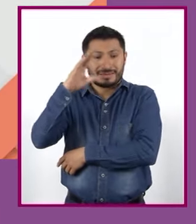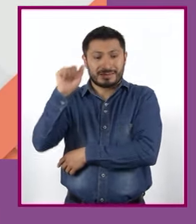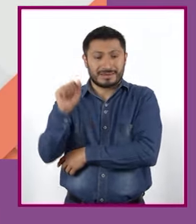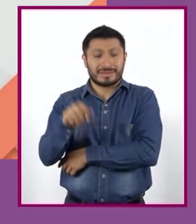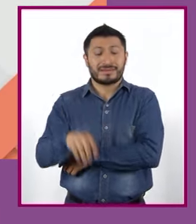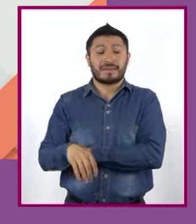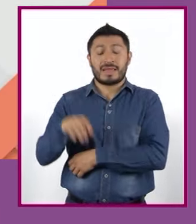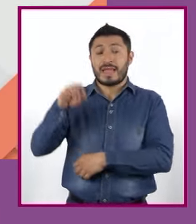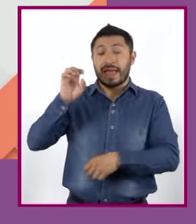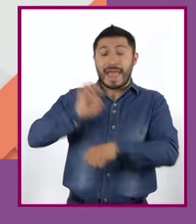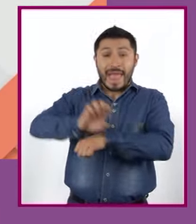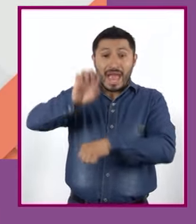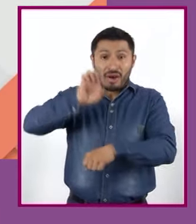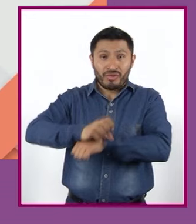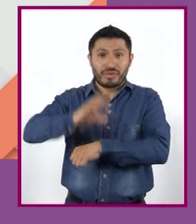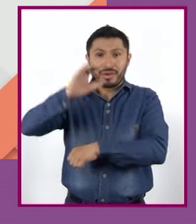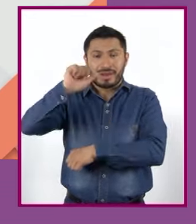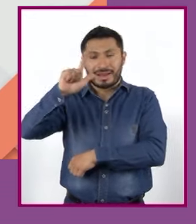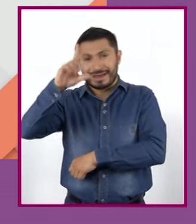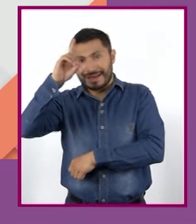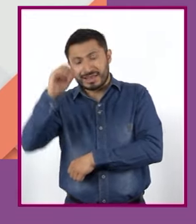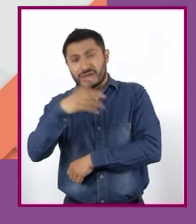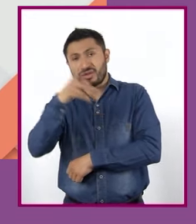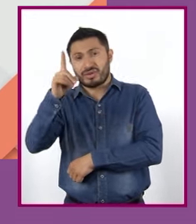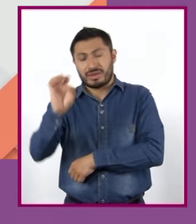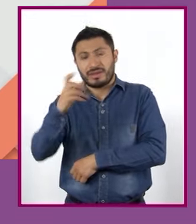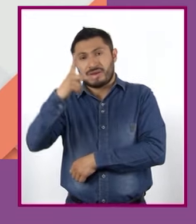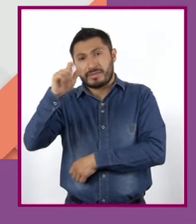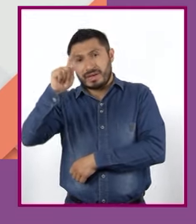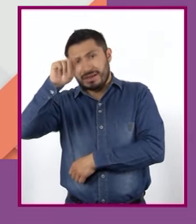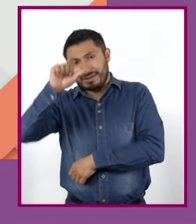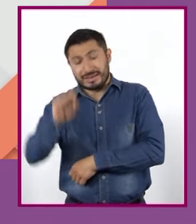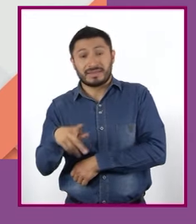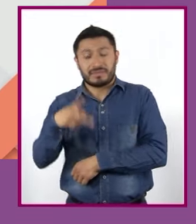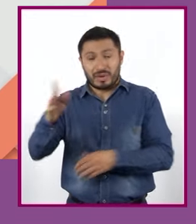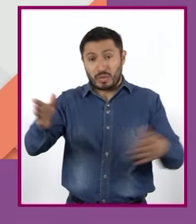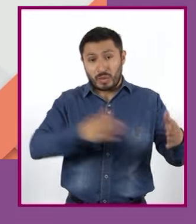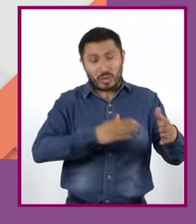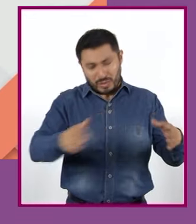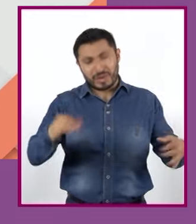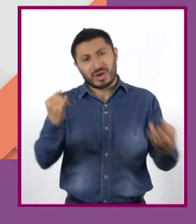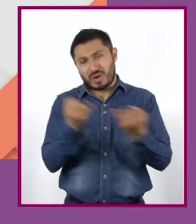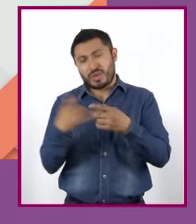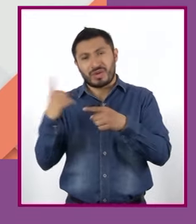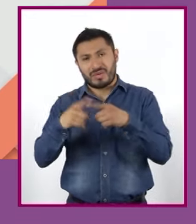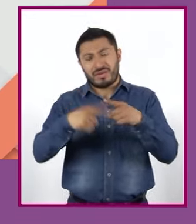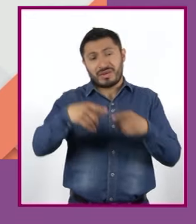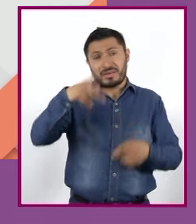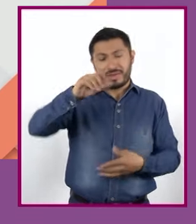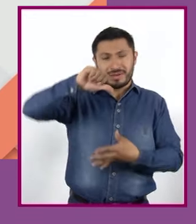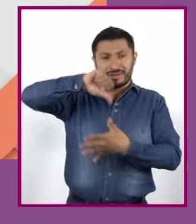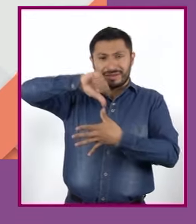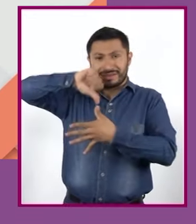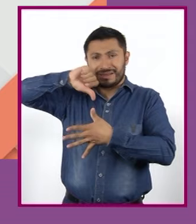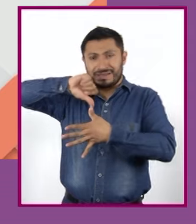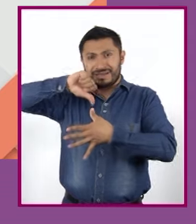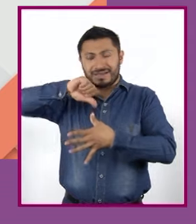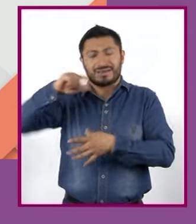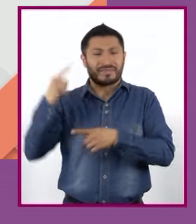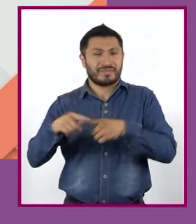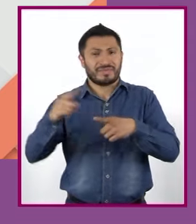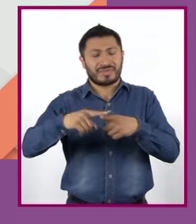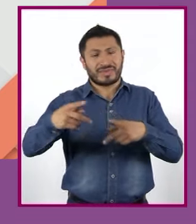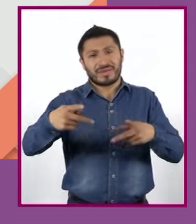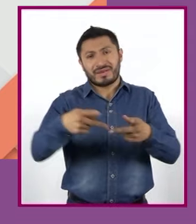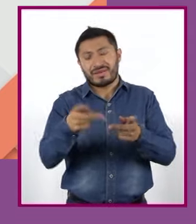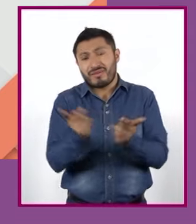de patas, aunque las recetas también tienen sus variantes. Aunque en Latinoamérica hay distintos platillos